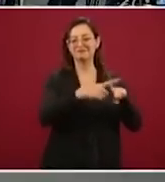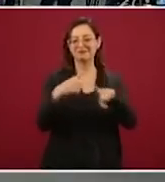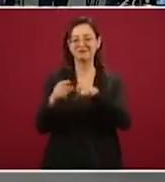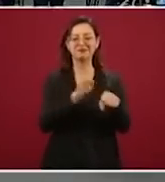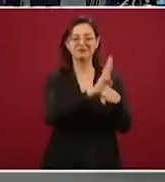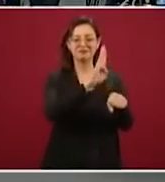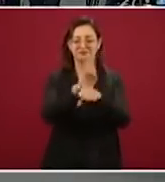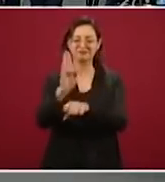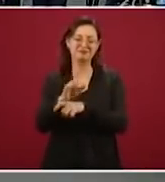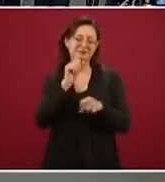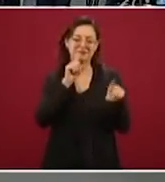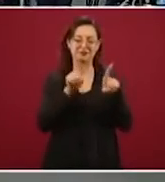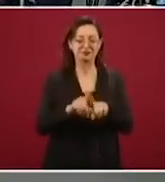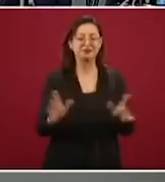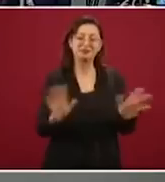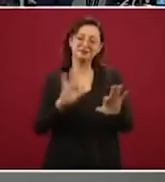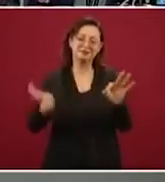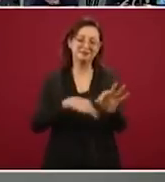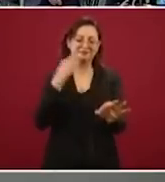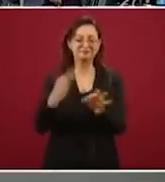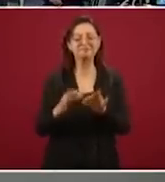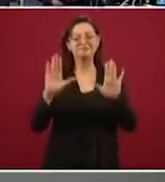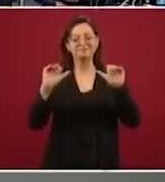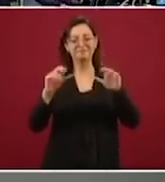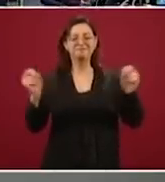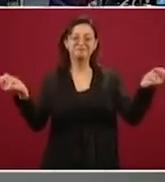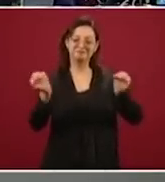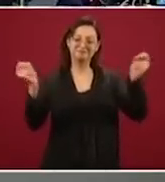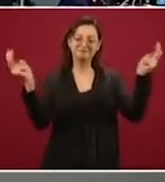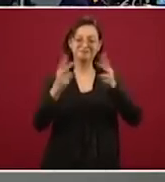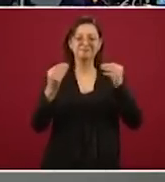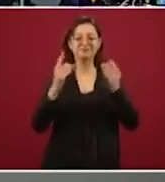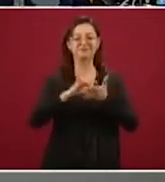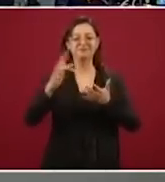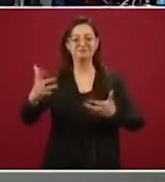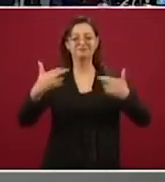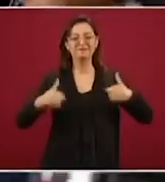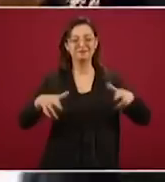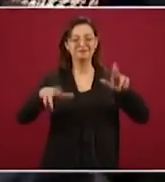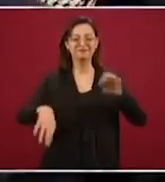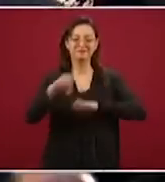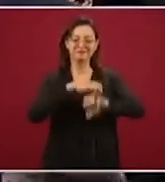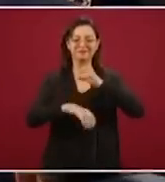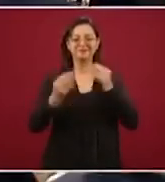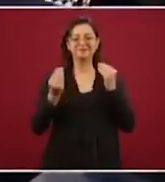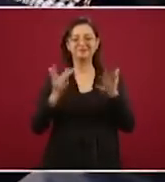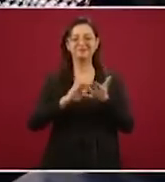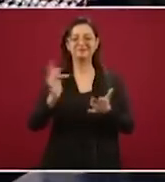gracias a los empresarios, representantes de los empresarios que están aquí. Muchas gracias.